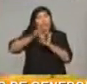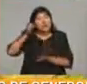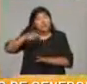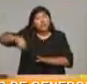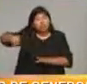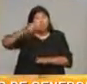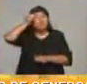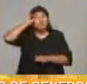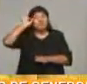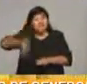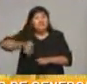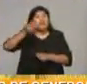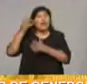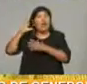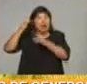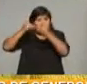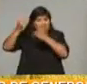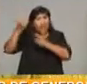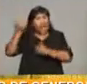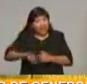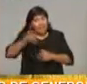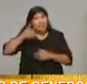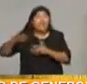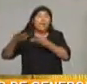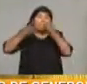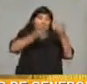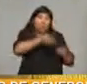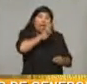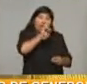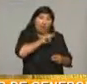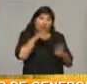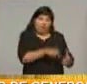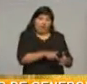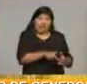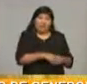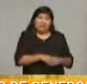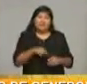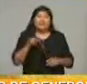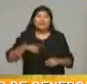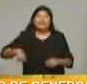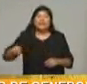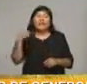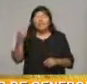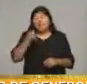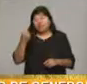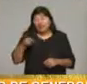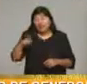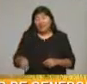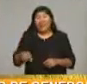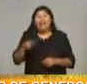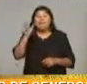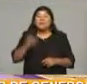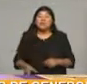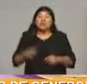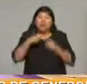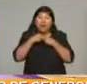es importante para nosotros que el personal administrativo también esté capacitado en la recepción porque es la primera persona que tiene contacto con